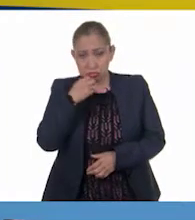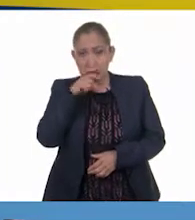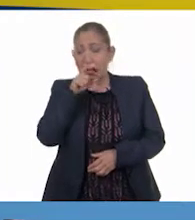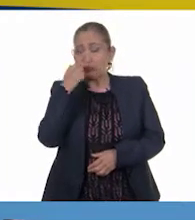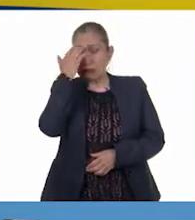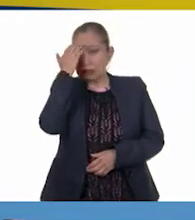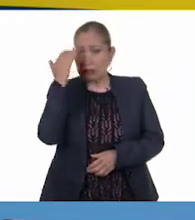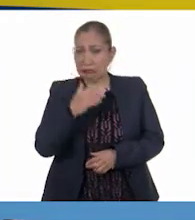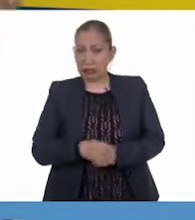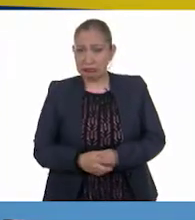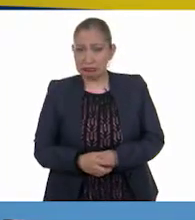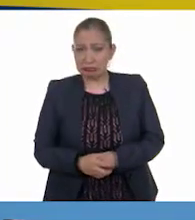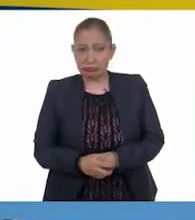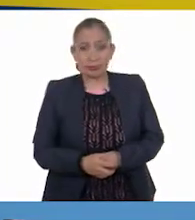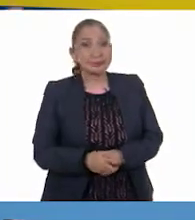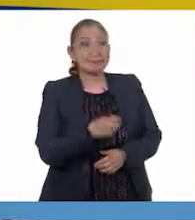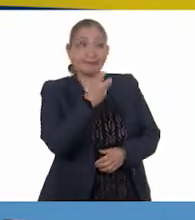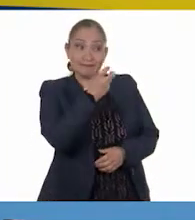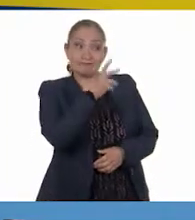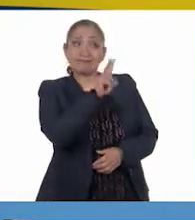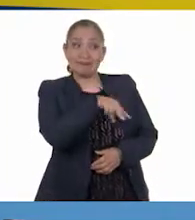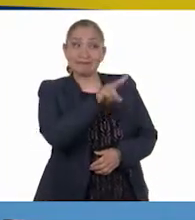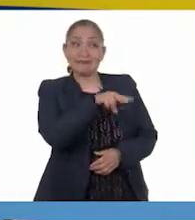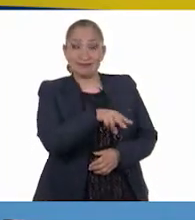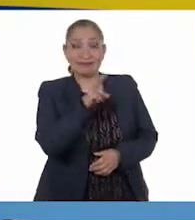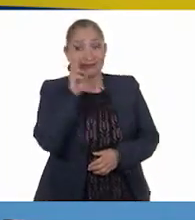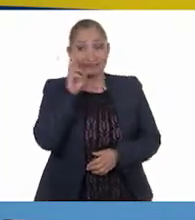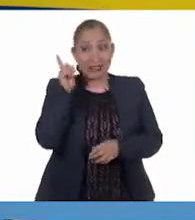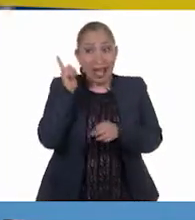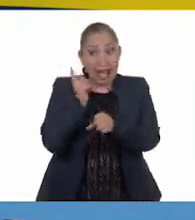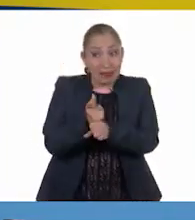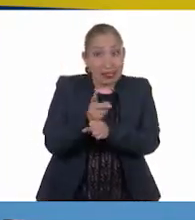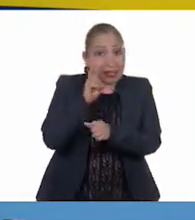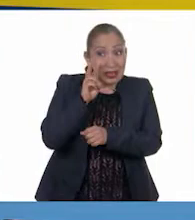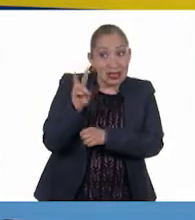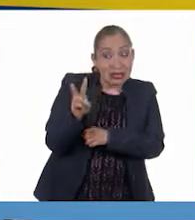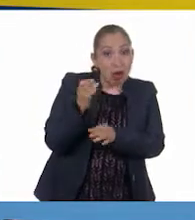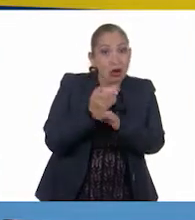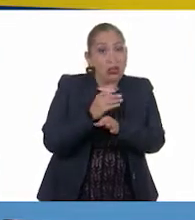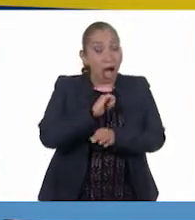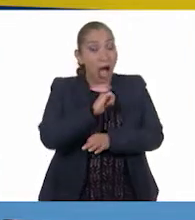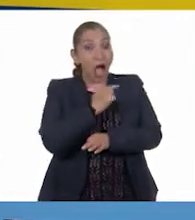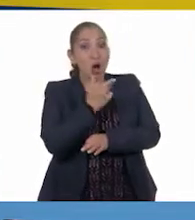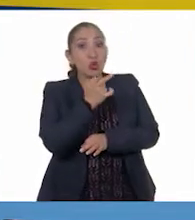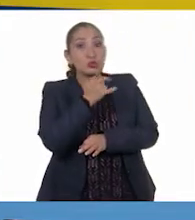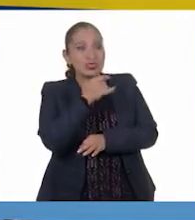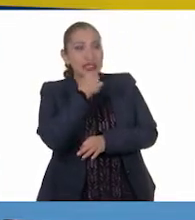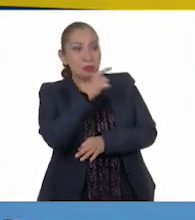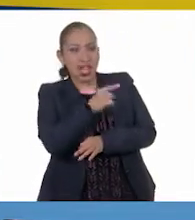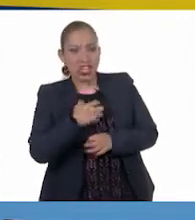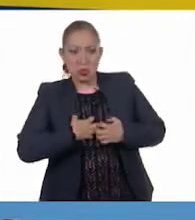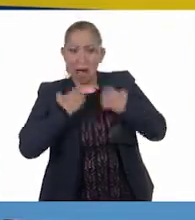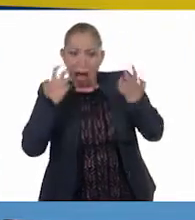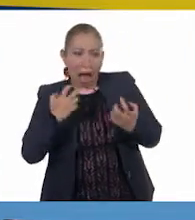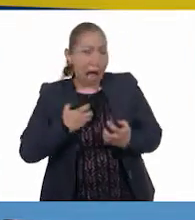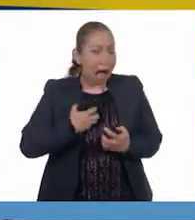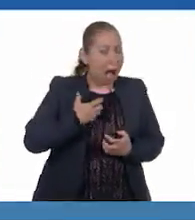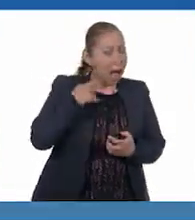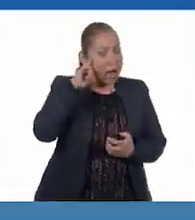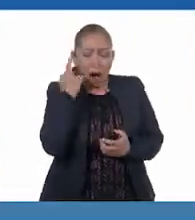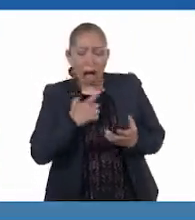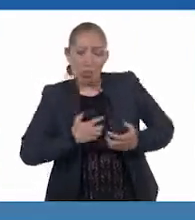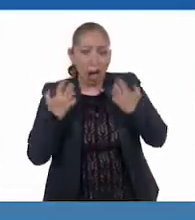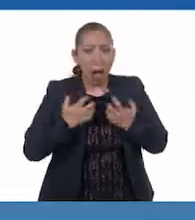es horrible! ¡Exacto! Como se dieron cuenta, Agustín expresa de forma agresiva su enojo. ¡Ay,